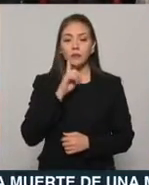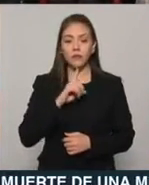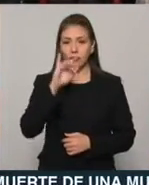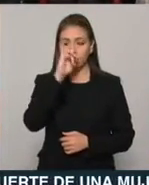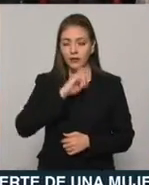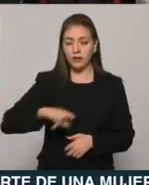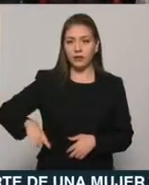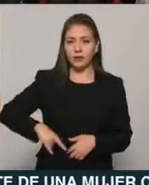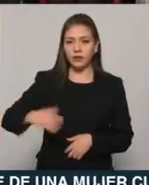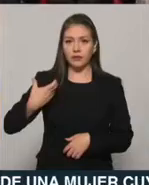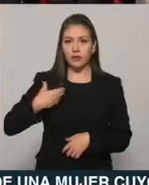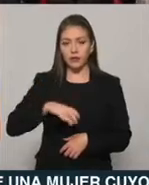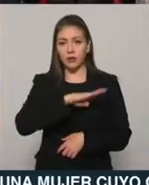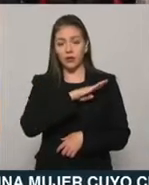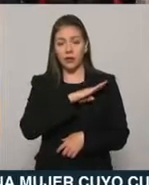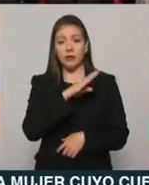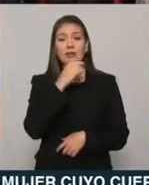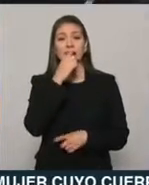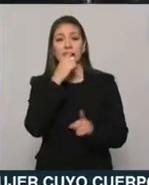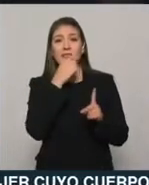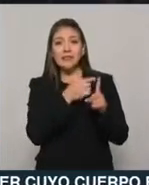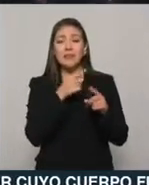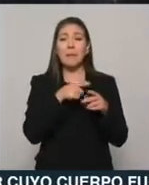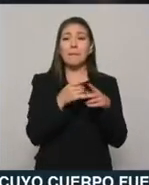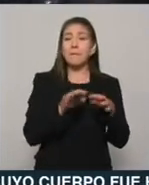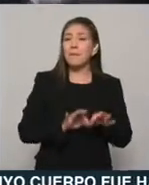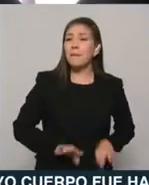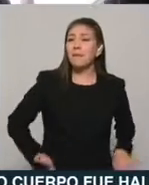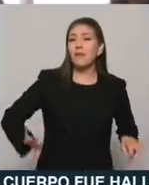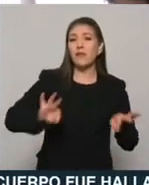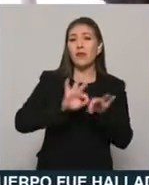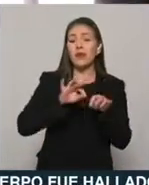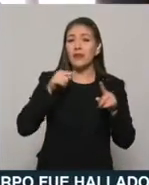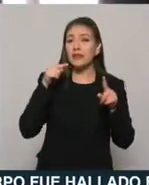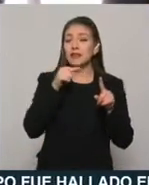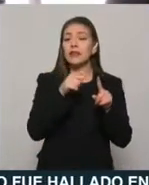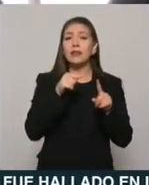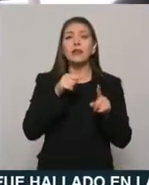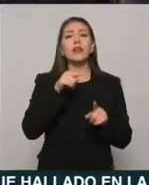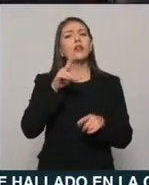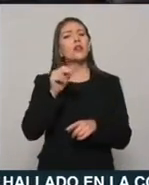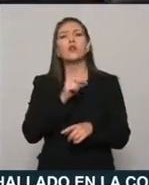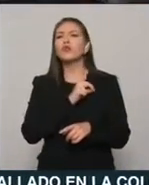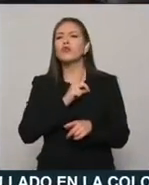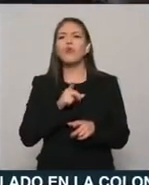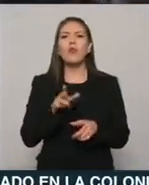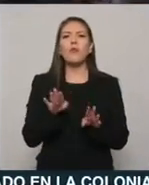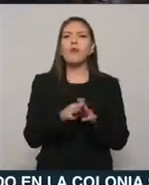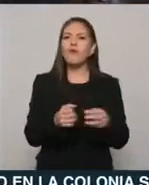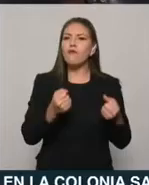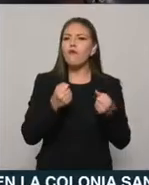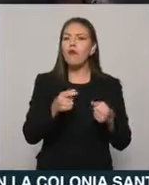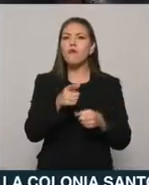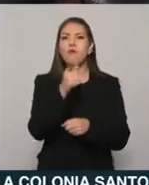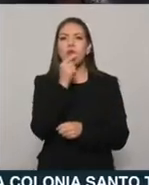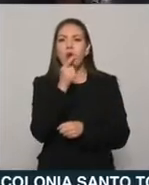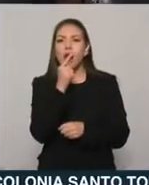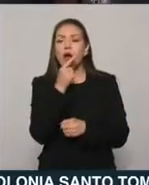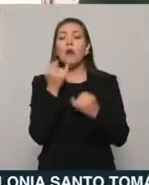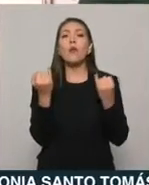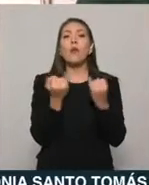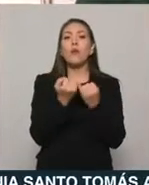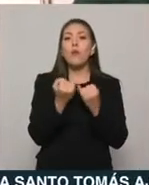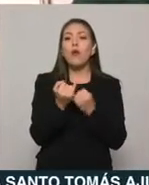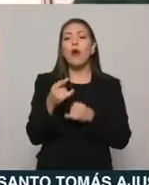dijo que un elemento fundamental de la estrategia no solo es el fortalecimiento de la policía, sino el fortalecimiento de la inteligencia en la